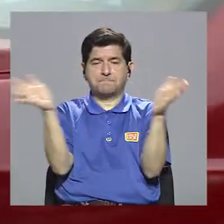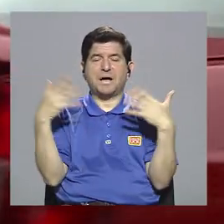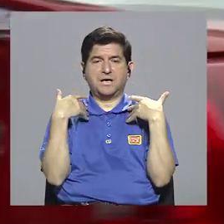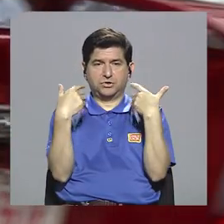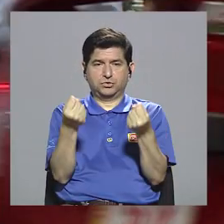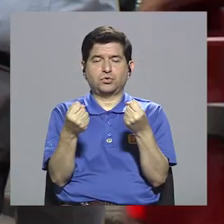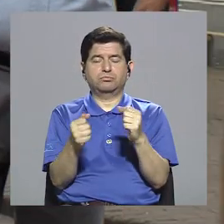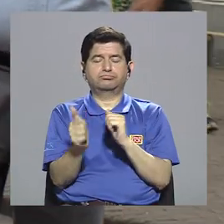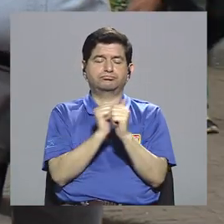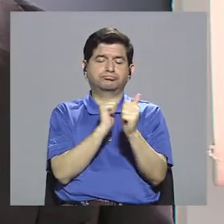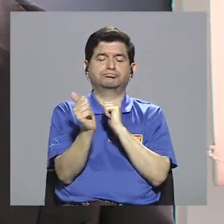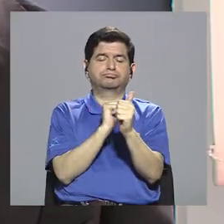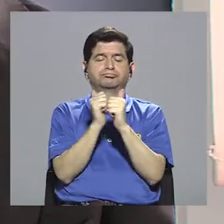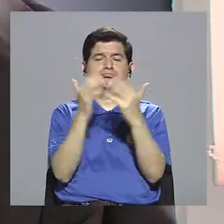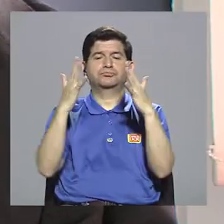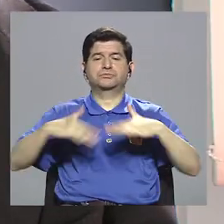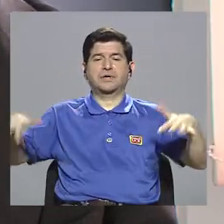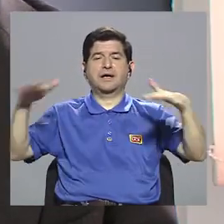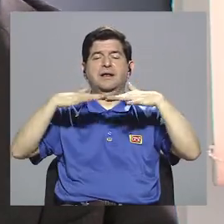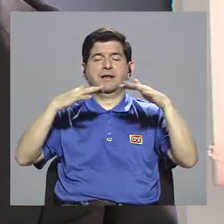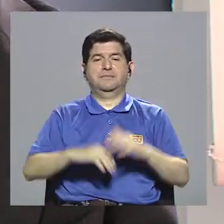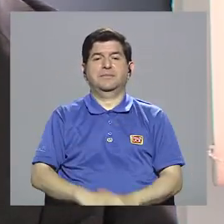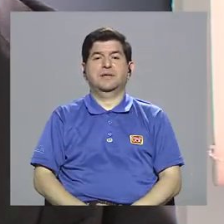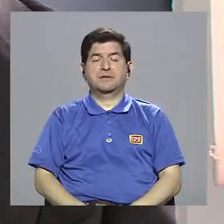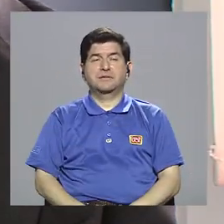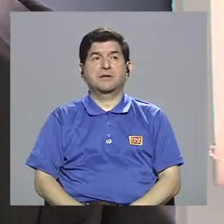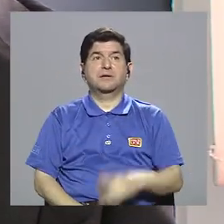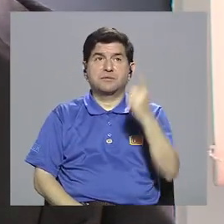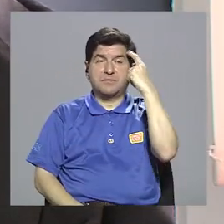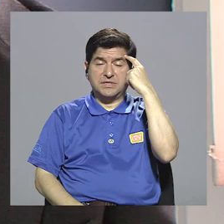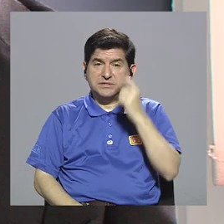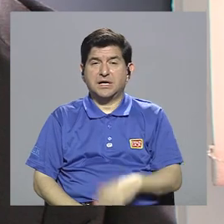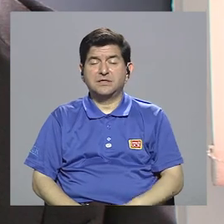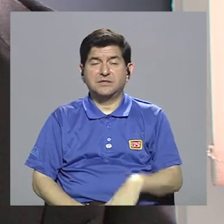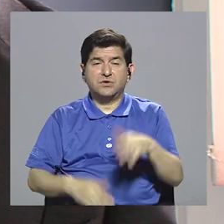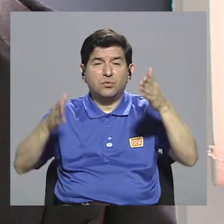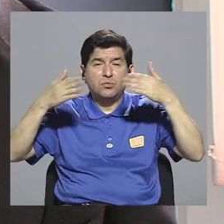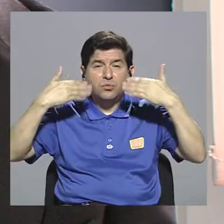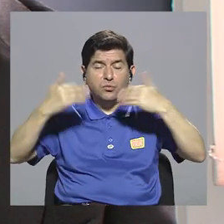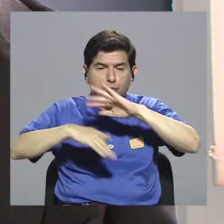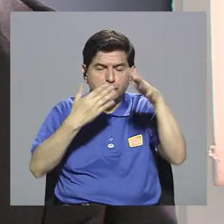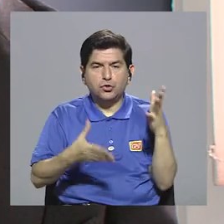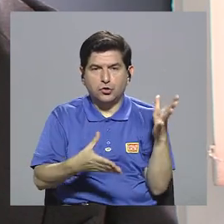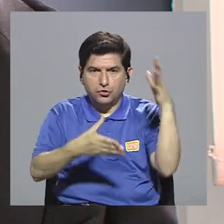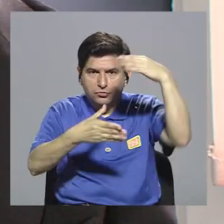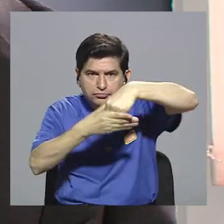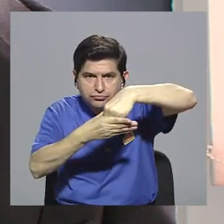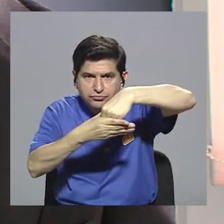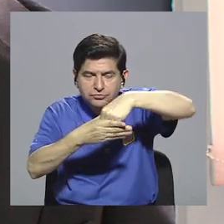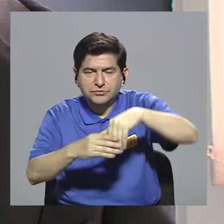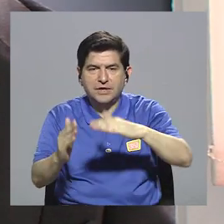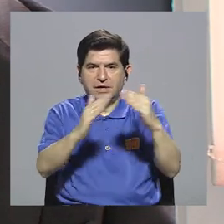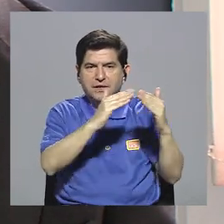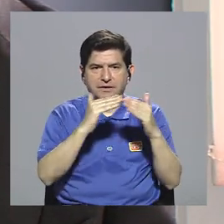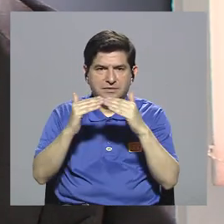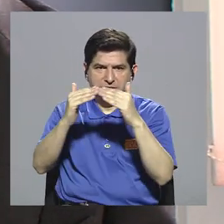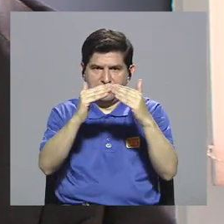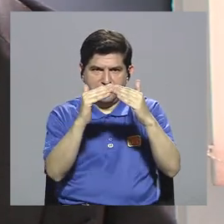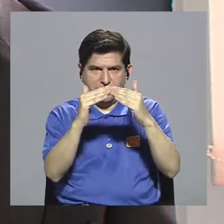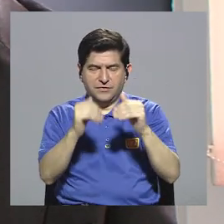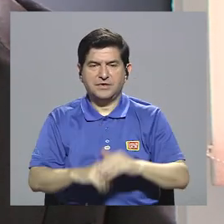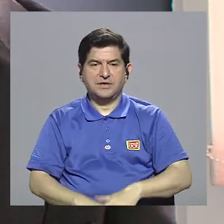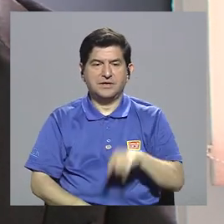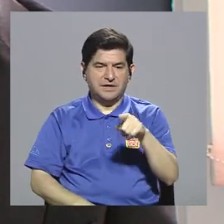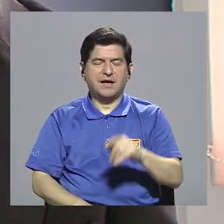ambiente del punto de vista climático o sea todo converge dentro de tener comunidades que son más conscientes en